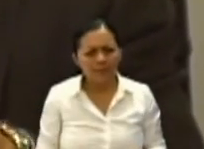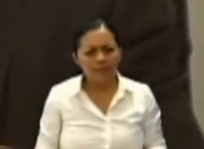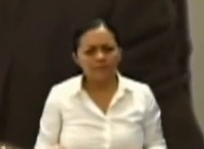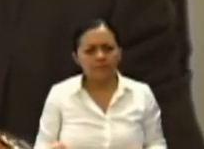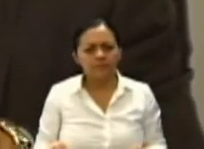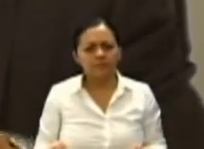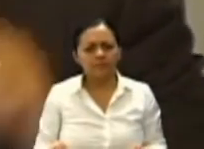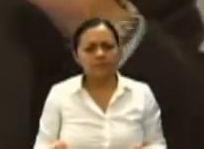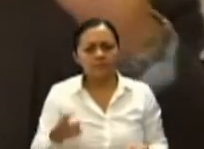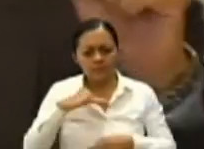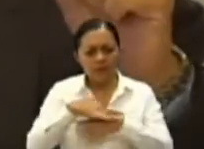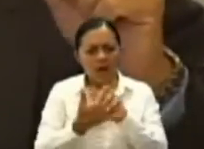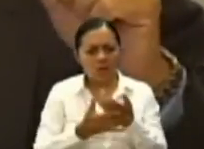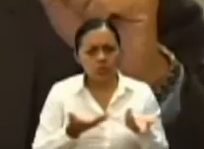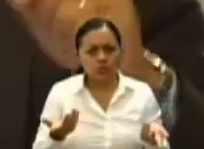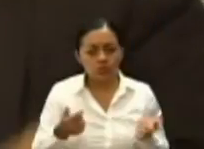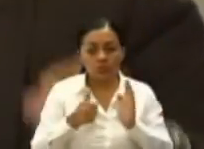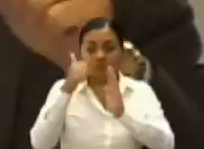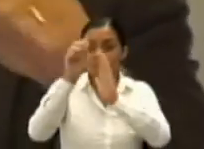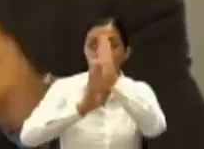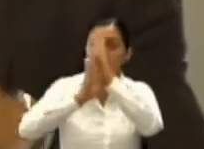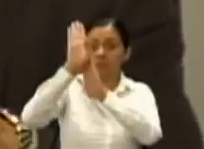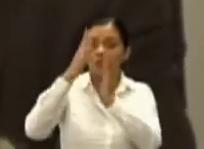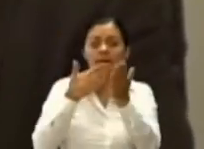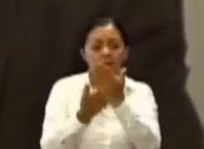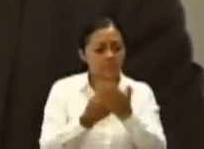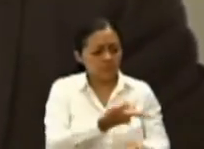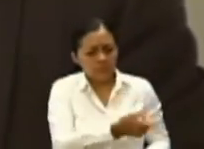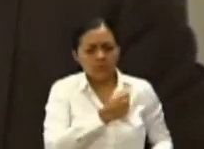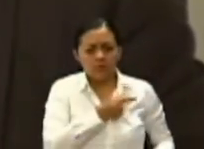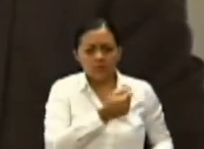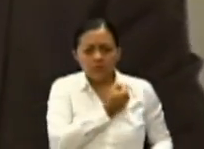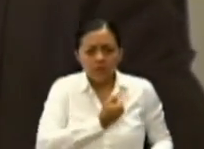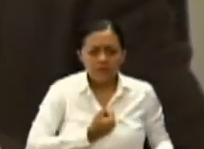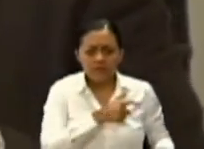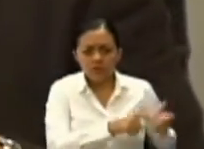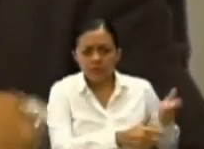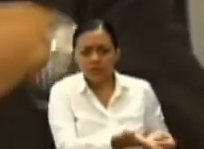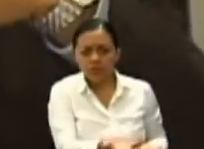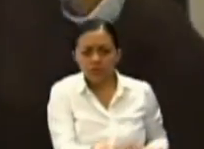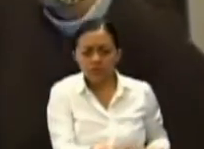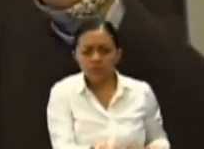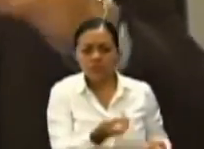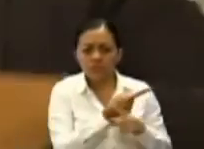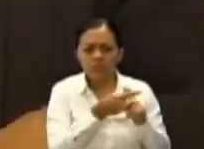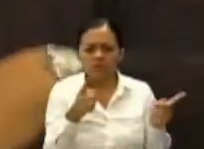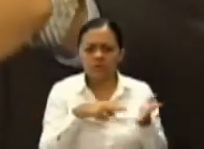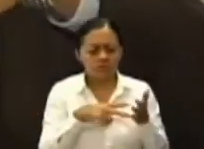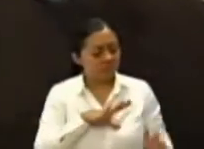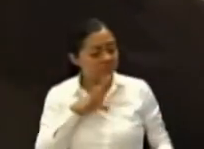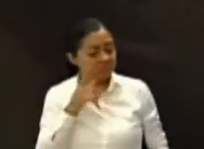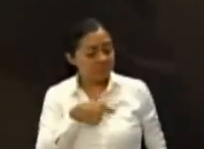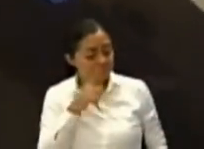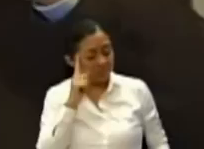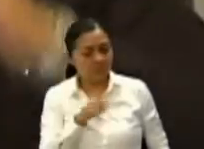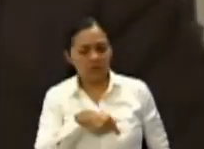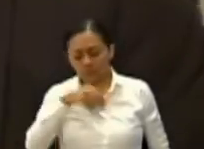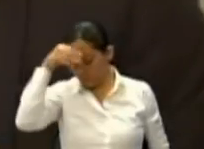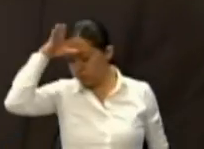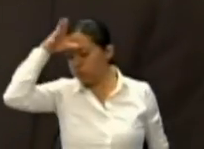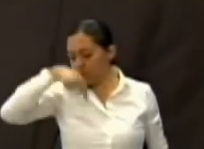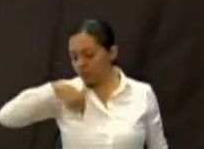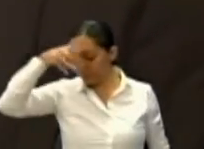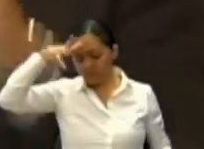cabeza de los demás su bienestar ha dependido de los demás que no se quieran dar cuenta y se crean superiores que son por inteligentes por